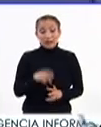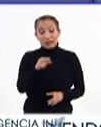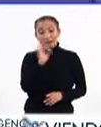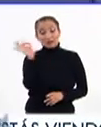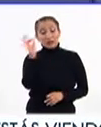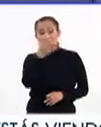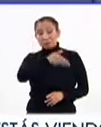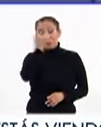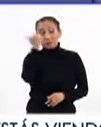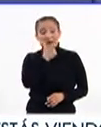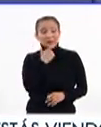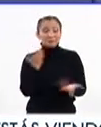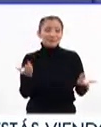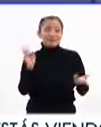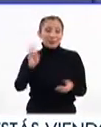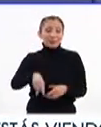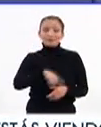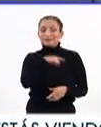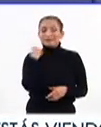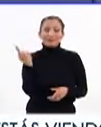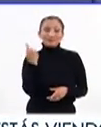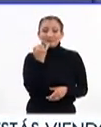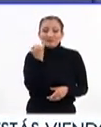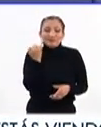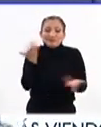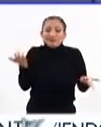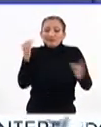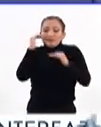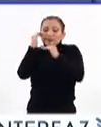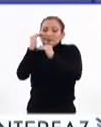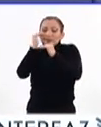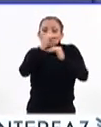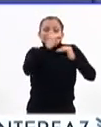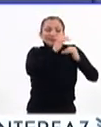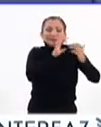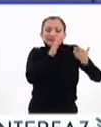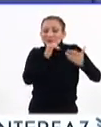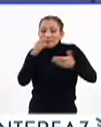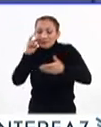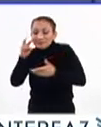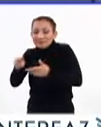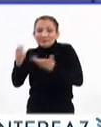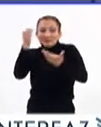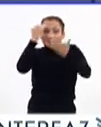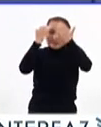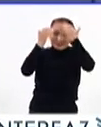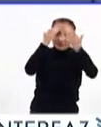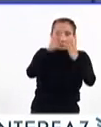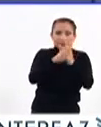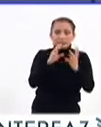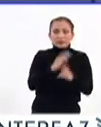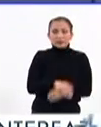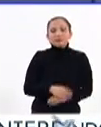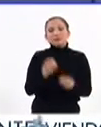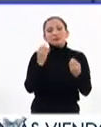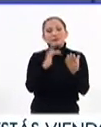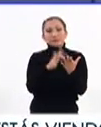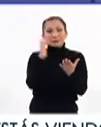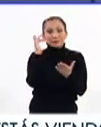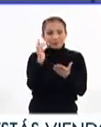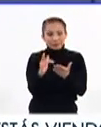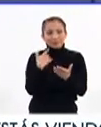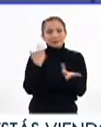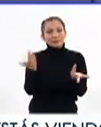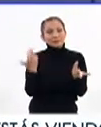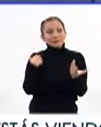quien no domina pues prácticamente también el idioma pues se limita el acceso a este tipo de conocimientos. Pues agradecemos